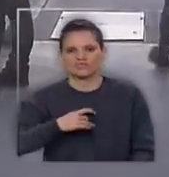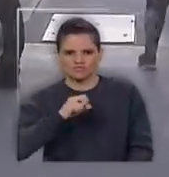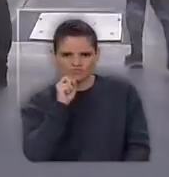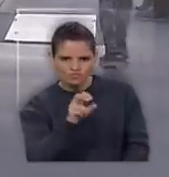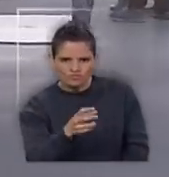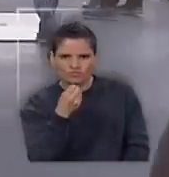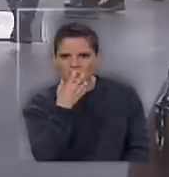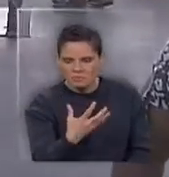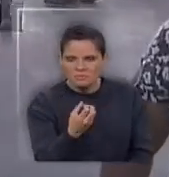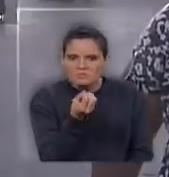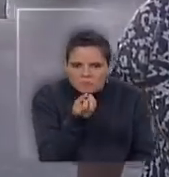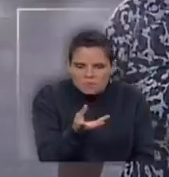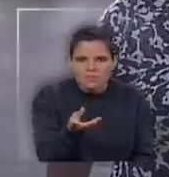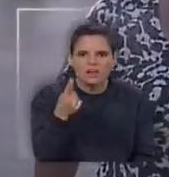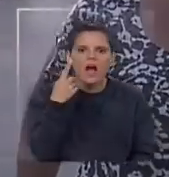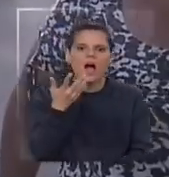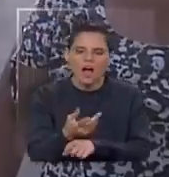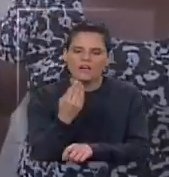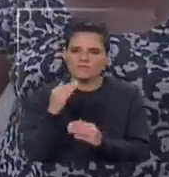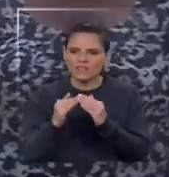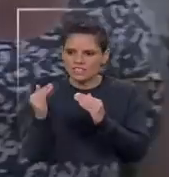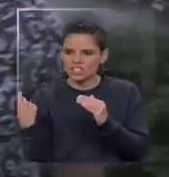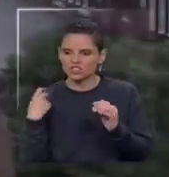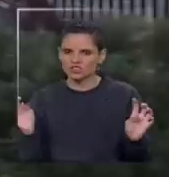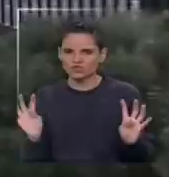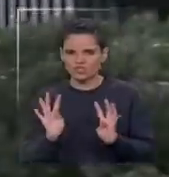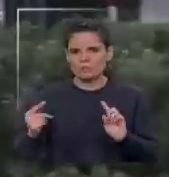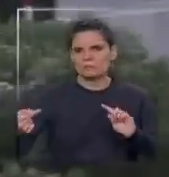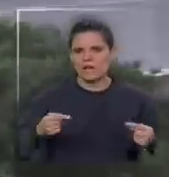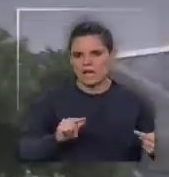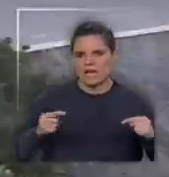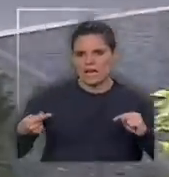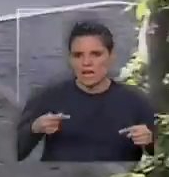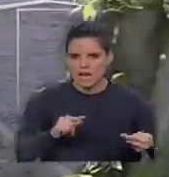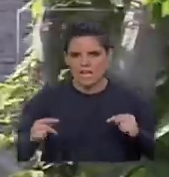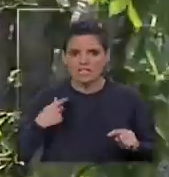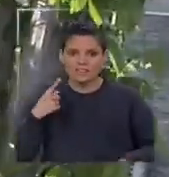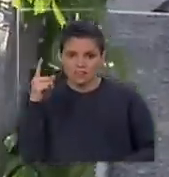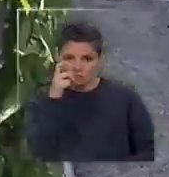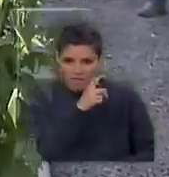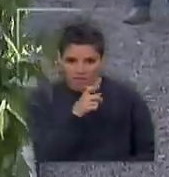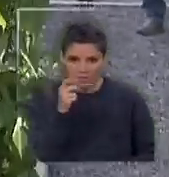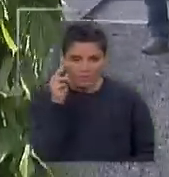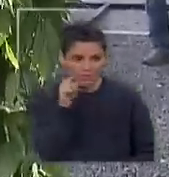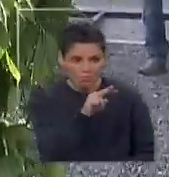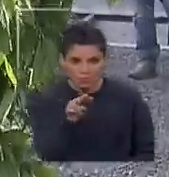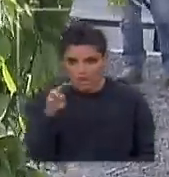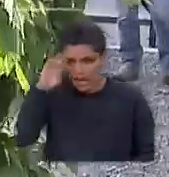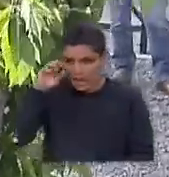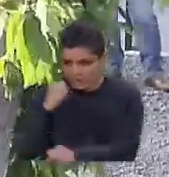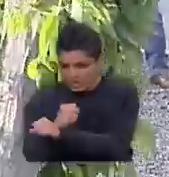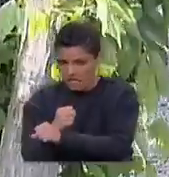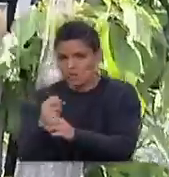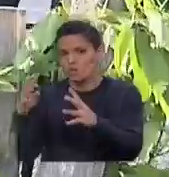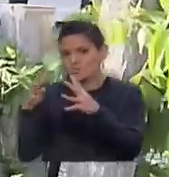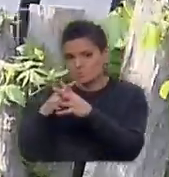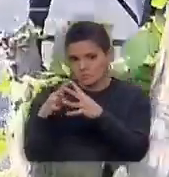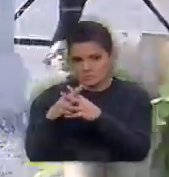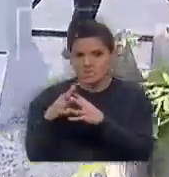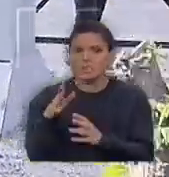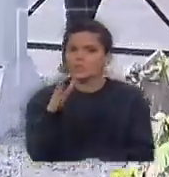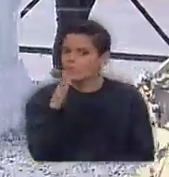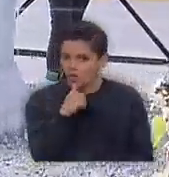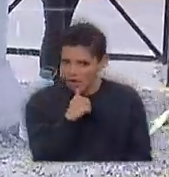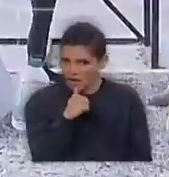los vecinos y está bien complicado, pero acá no hay carabineros, acá no hay ejército y es una situación